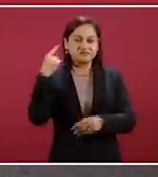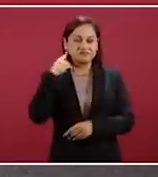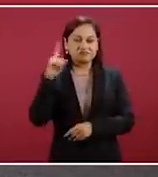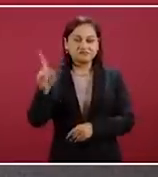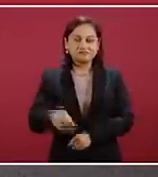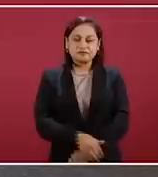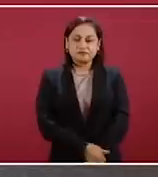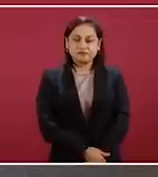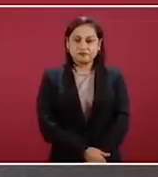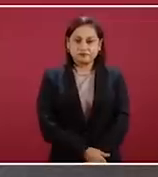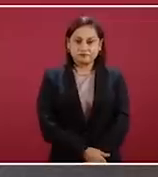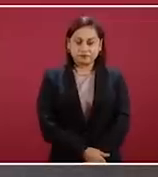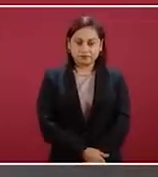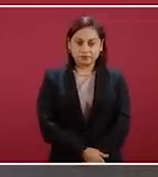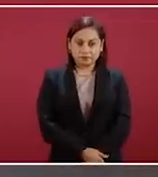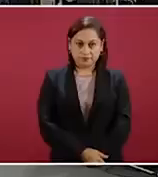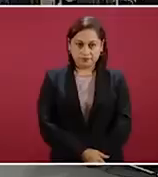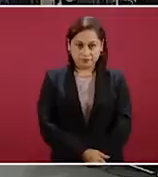A ver.